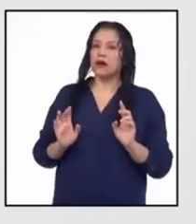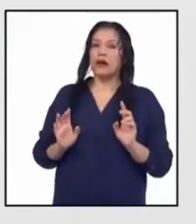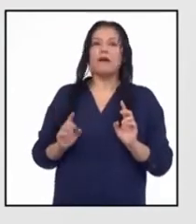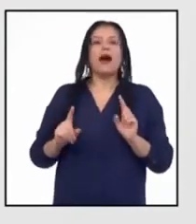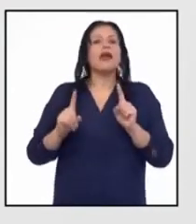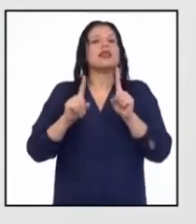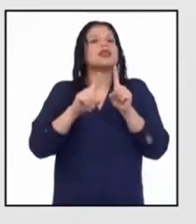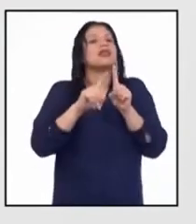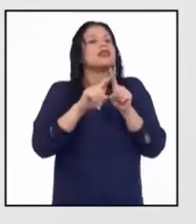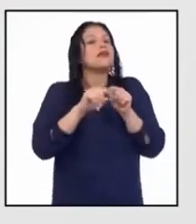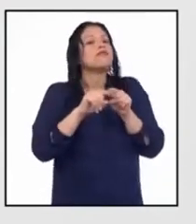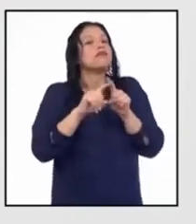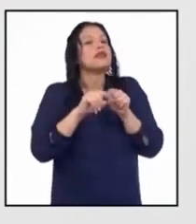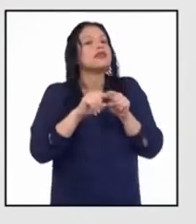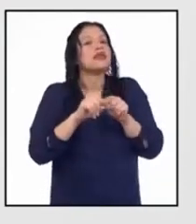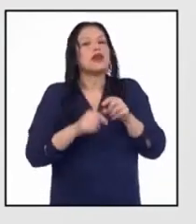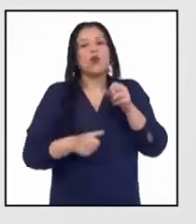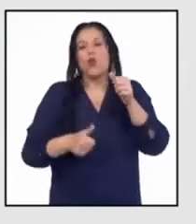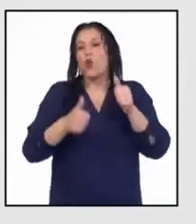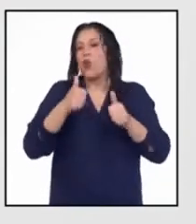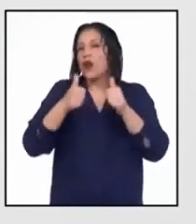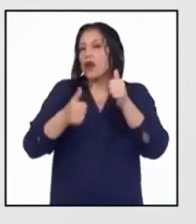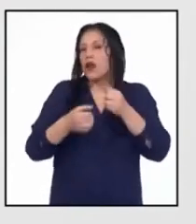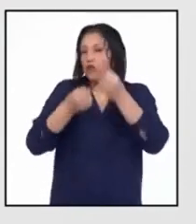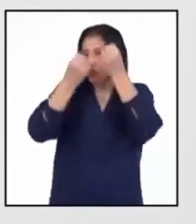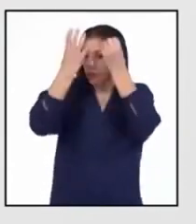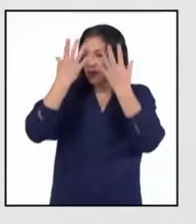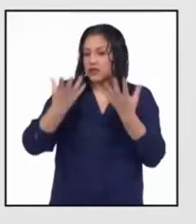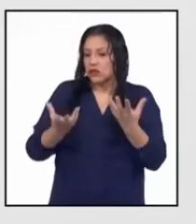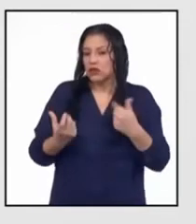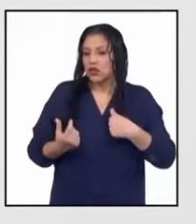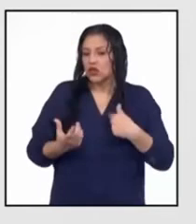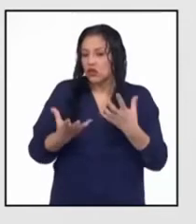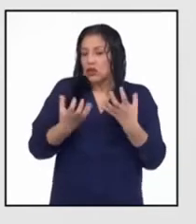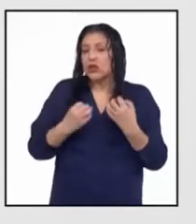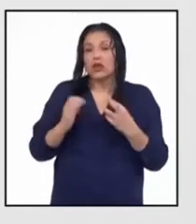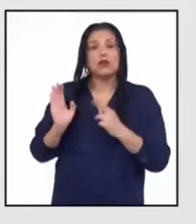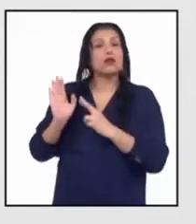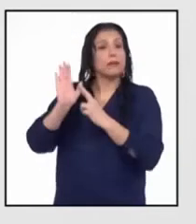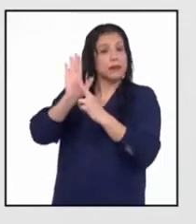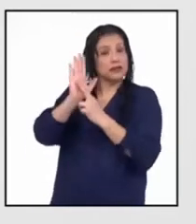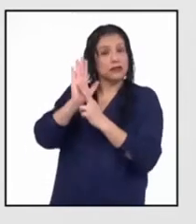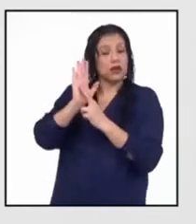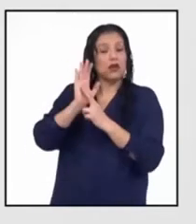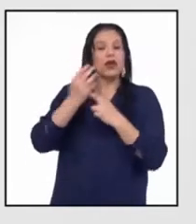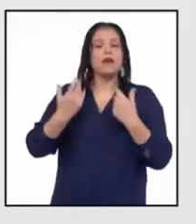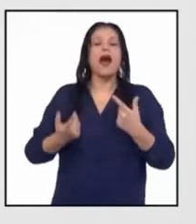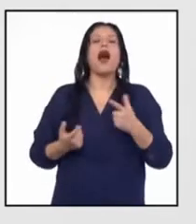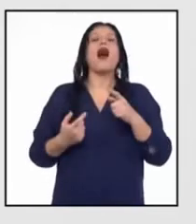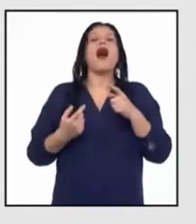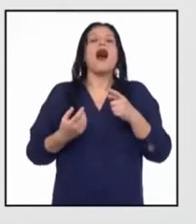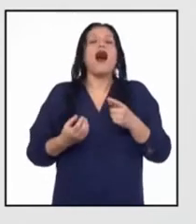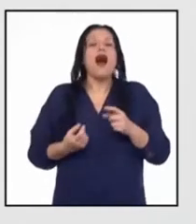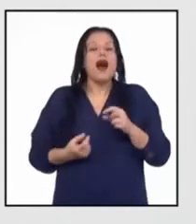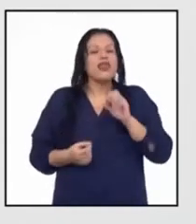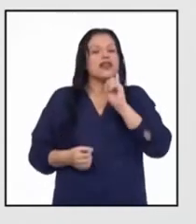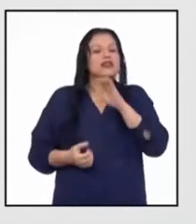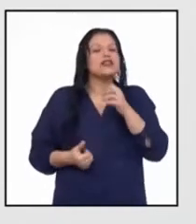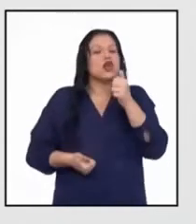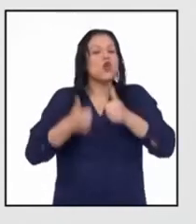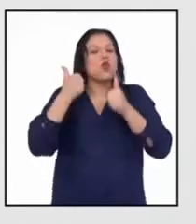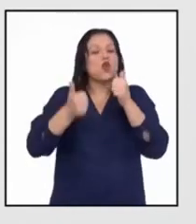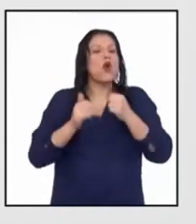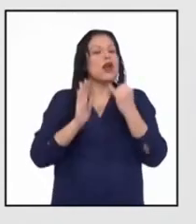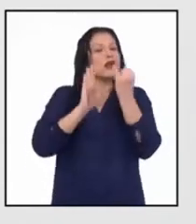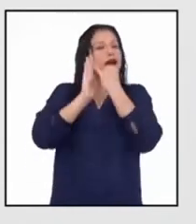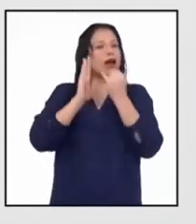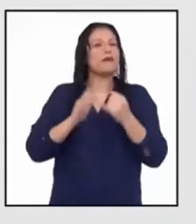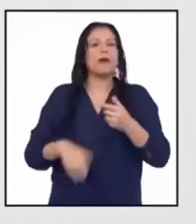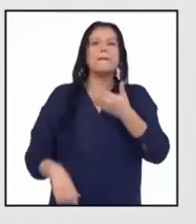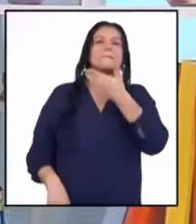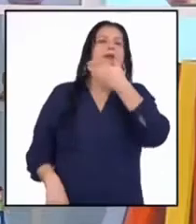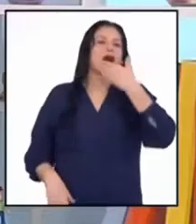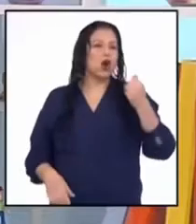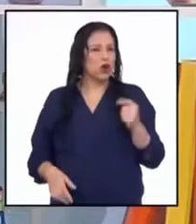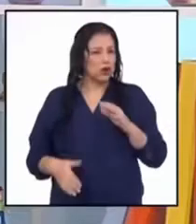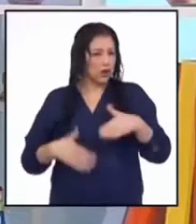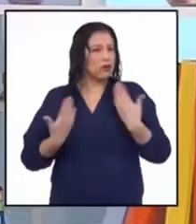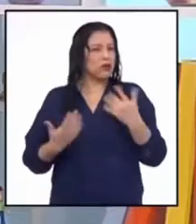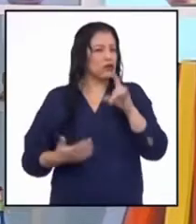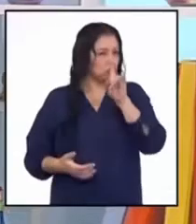tipo de dato o variable que queramos representar lo que determinará cuál es el gráfico más